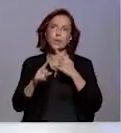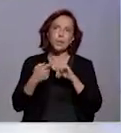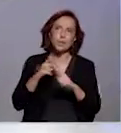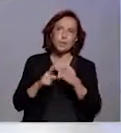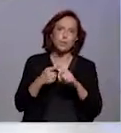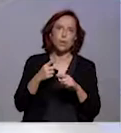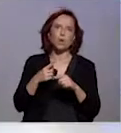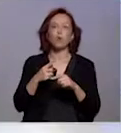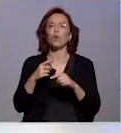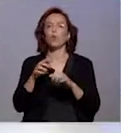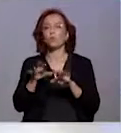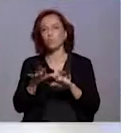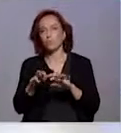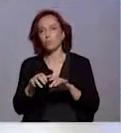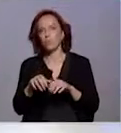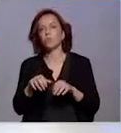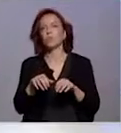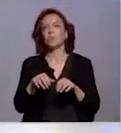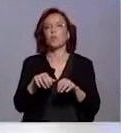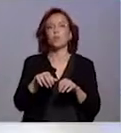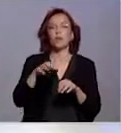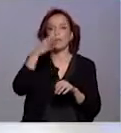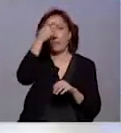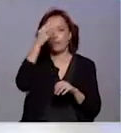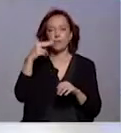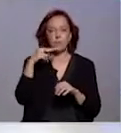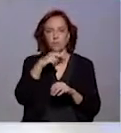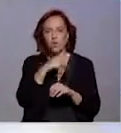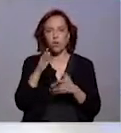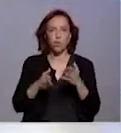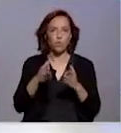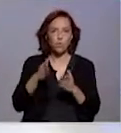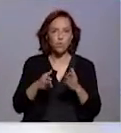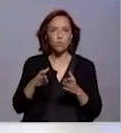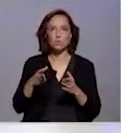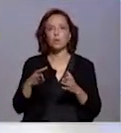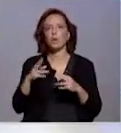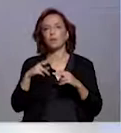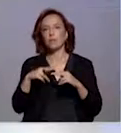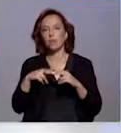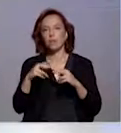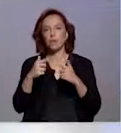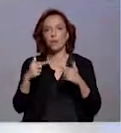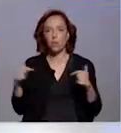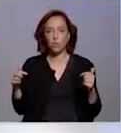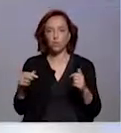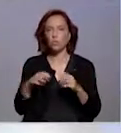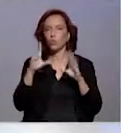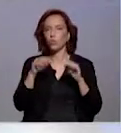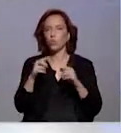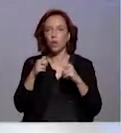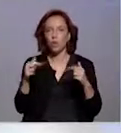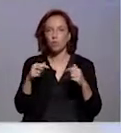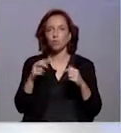la inteligencia artificial con la digitalización con la robótica con el internet de las cosas con todo lo que usamos